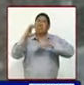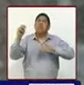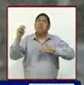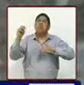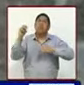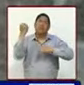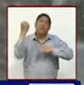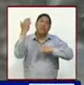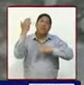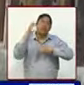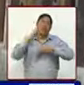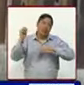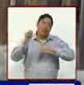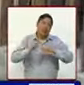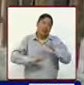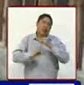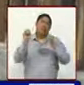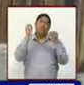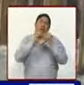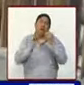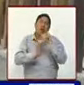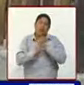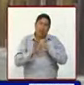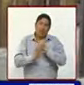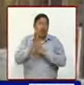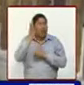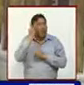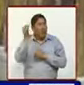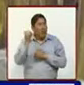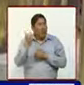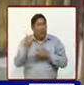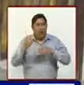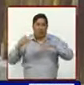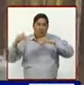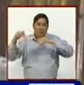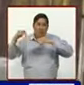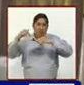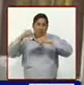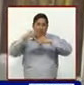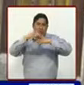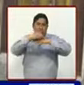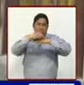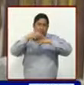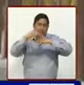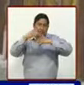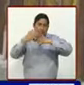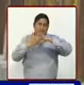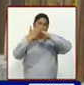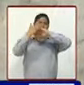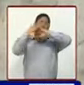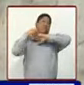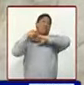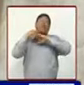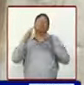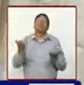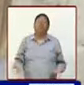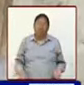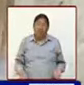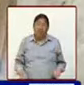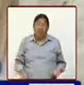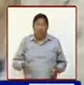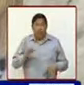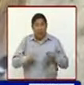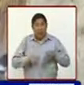para que exista mayor seguridad, porque justamente si hubiese estado pasando y él hubiese volteado, hubiésemos tenido un accidente